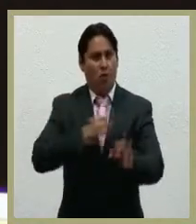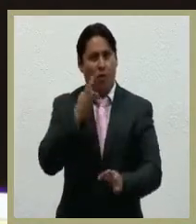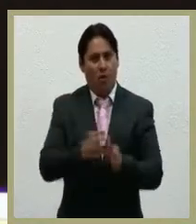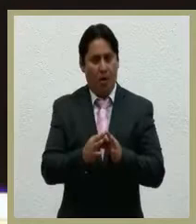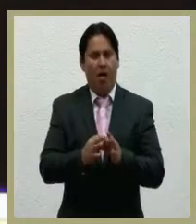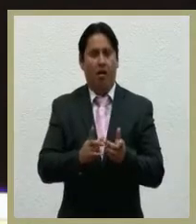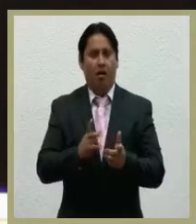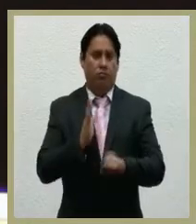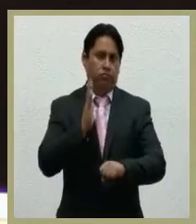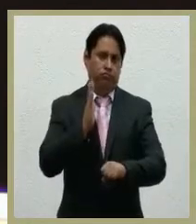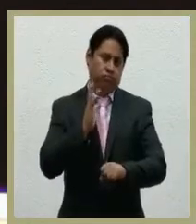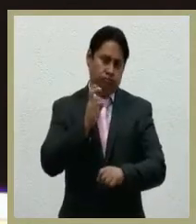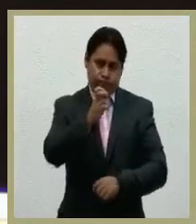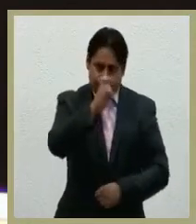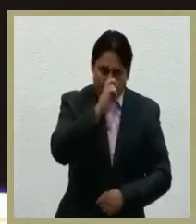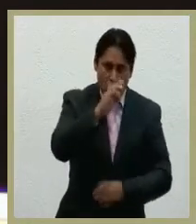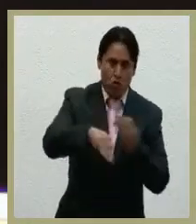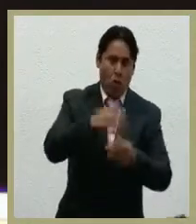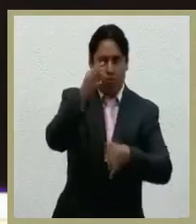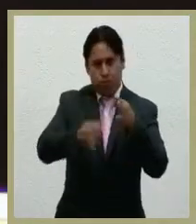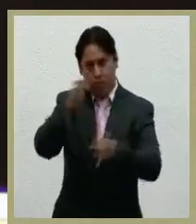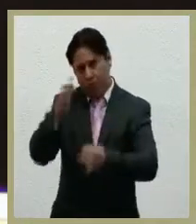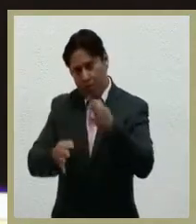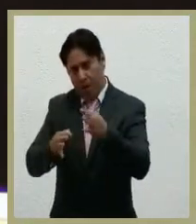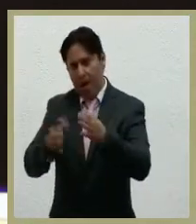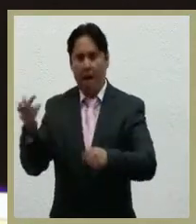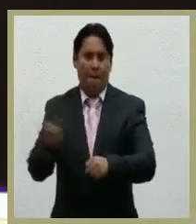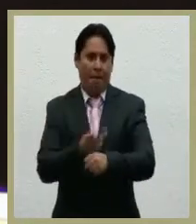emitidas por los tribunales electorales derivadas de la pasada